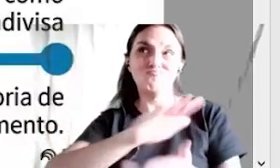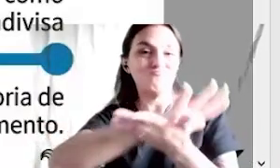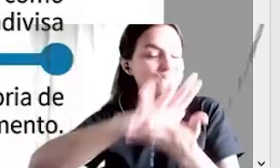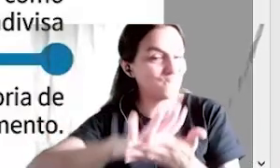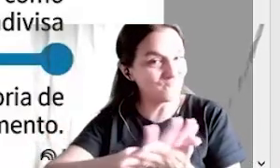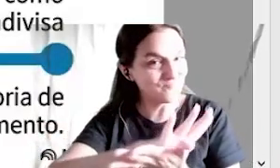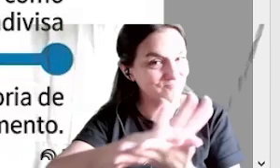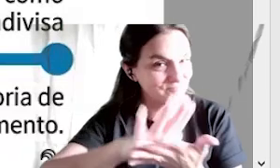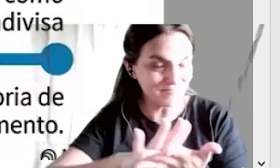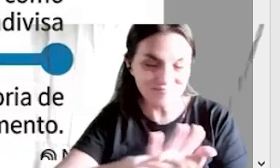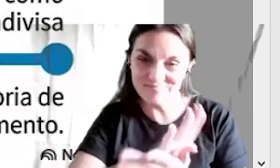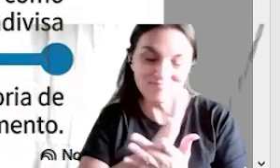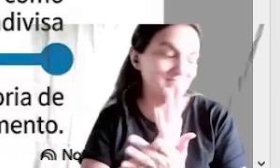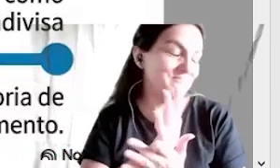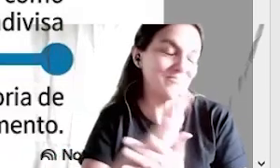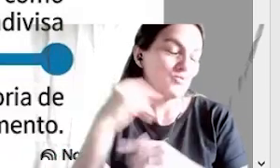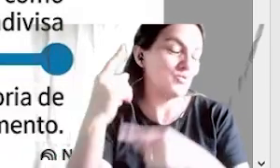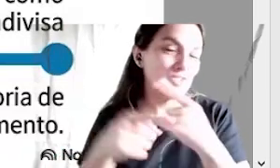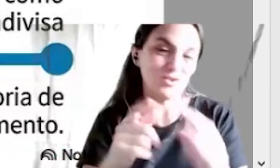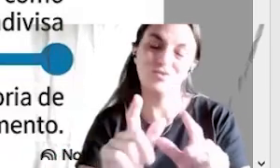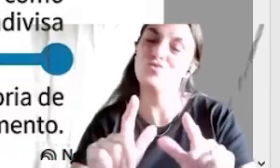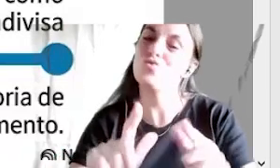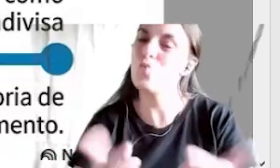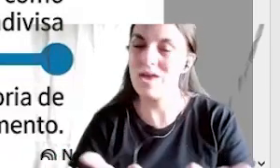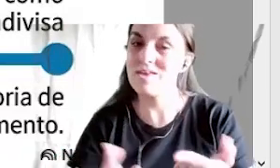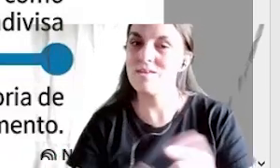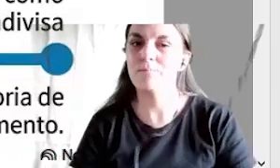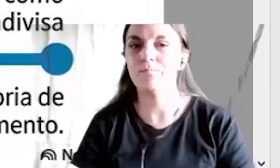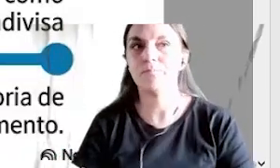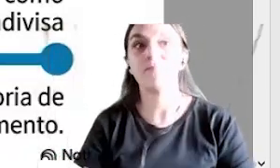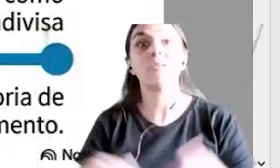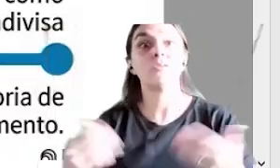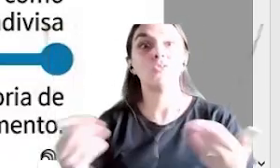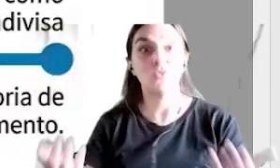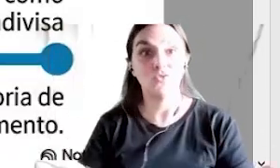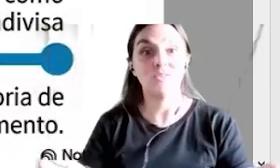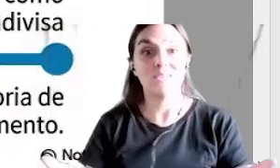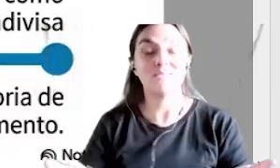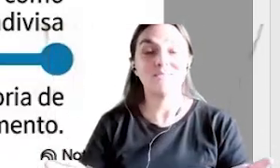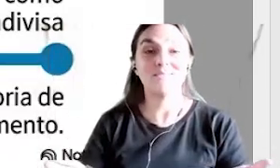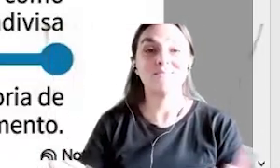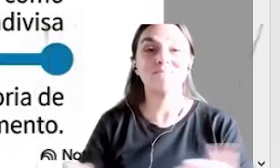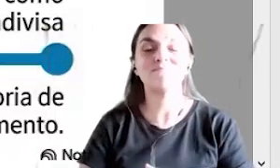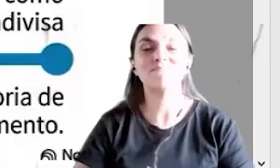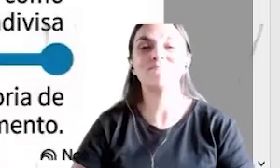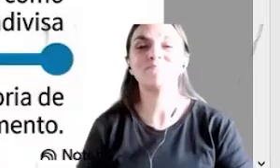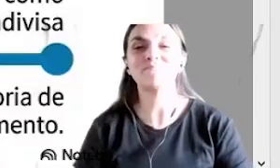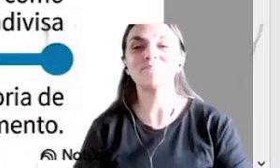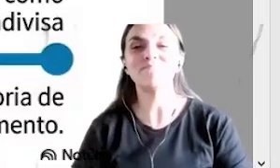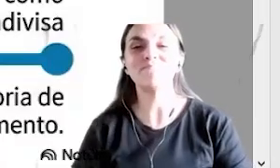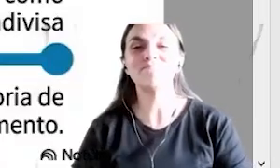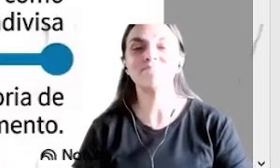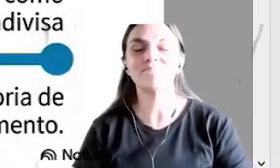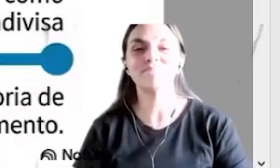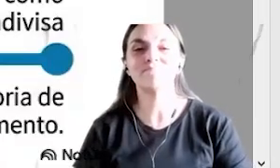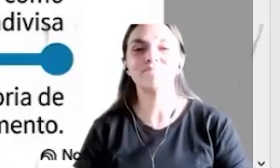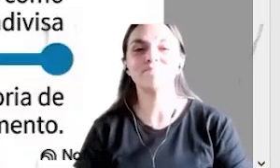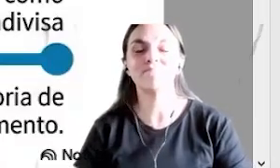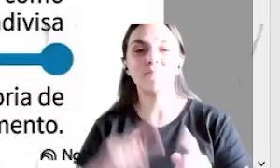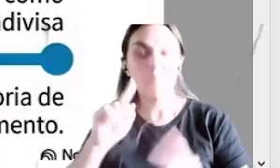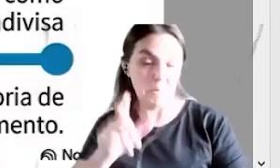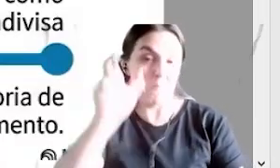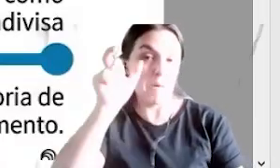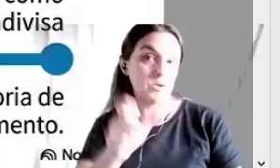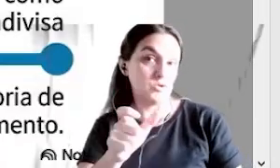resuelto el acervo sucesorio y, en definitiva, no sigue tributando a esta